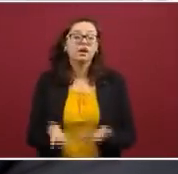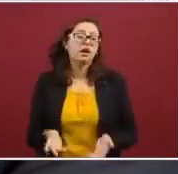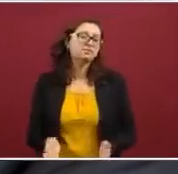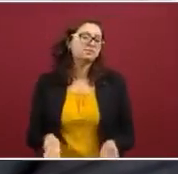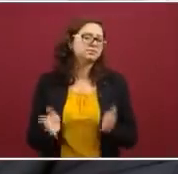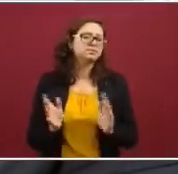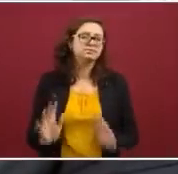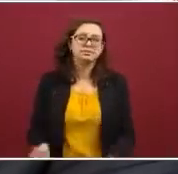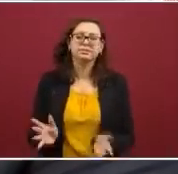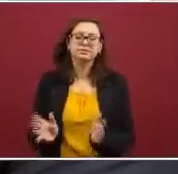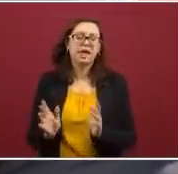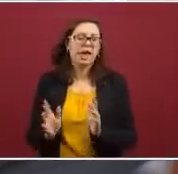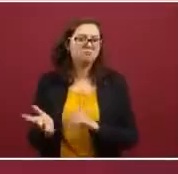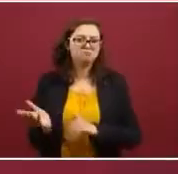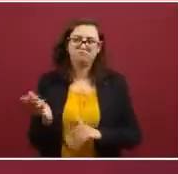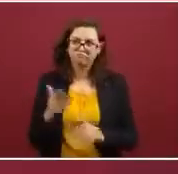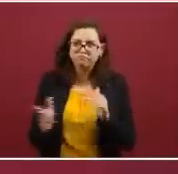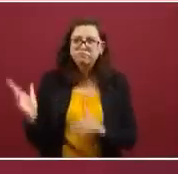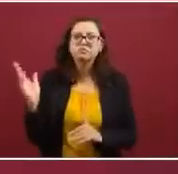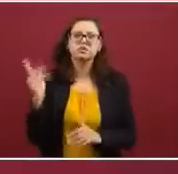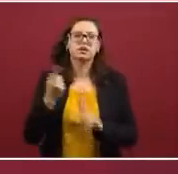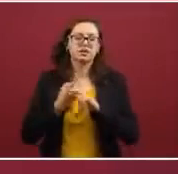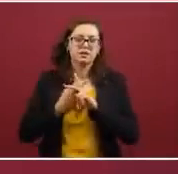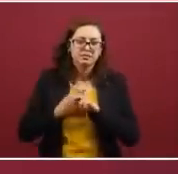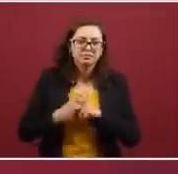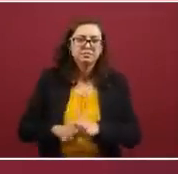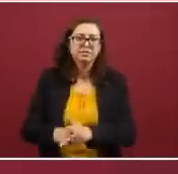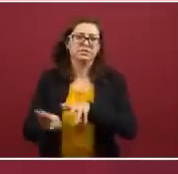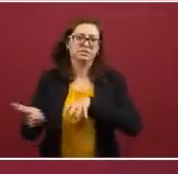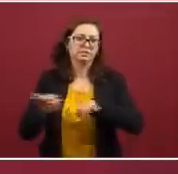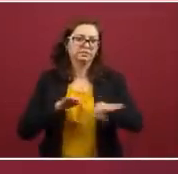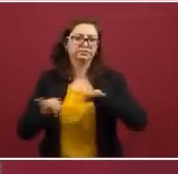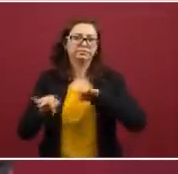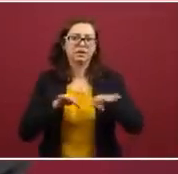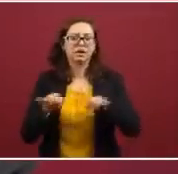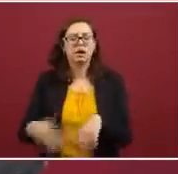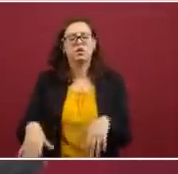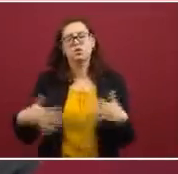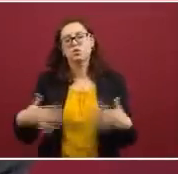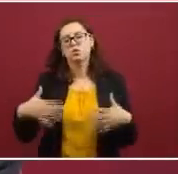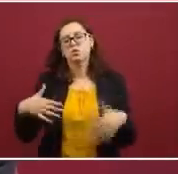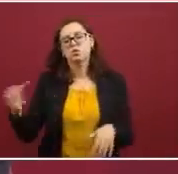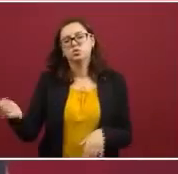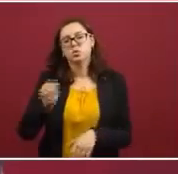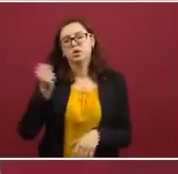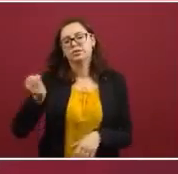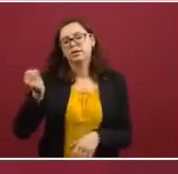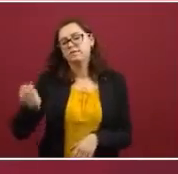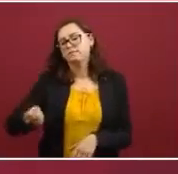la suerte, la fortuna de que se descubrieron